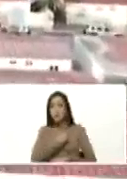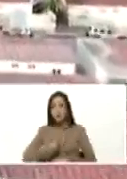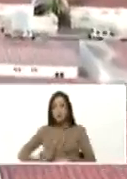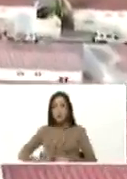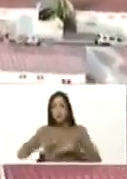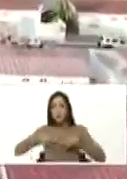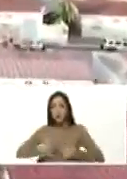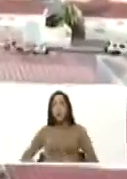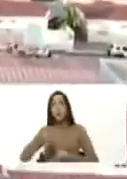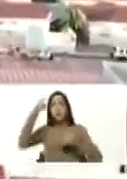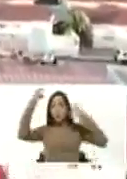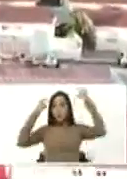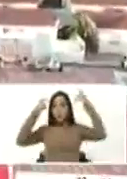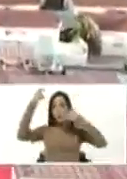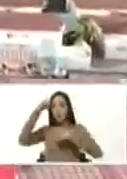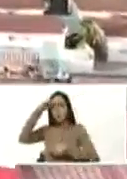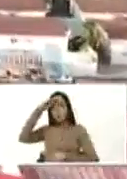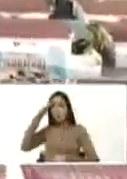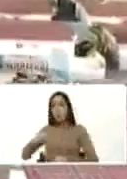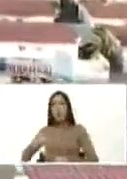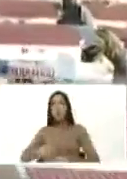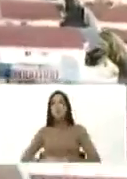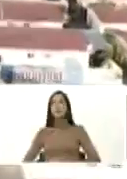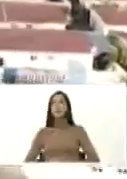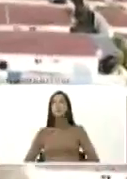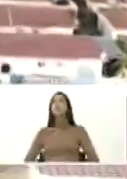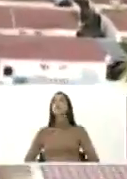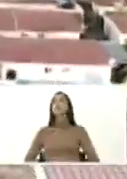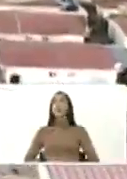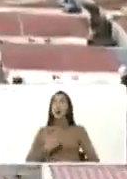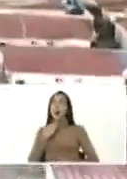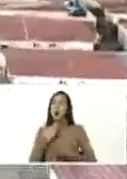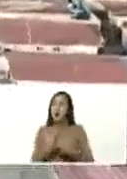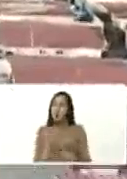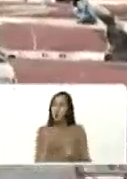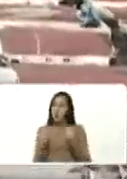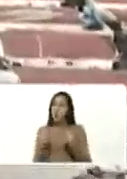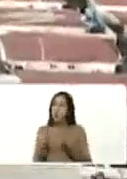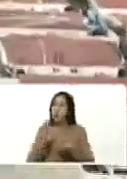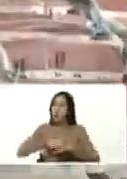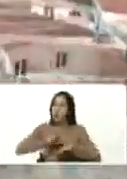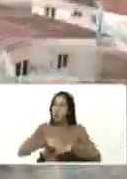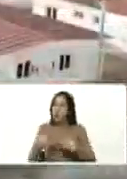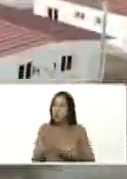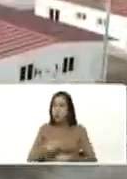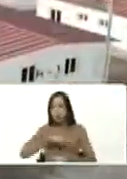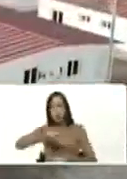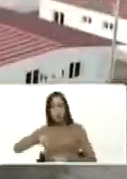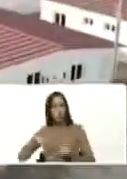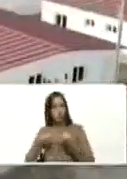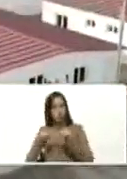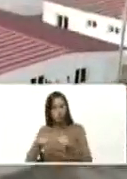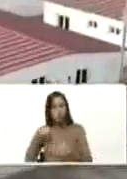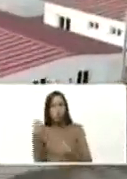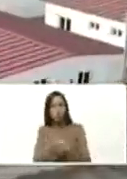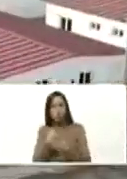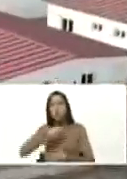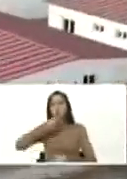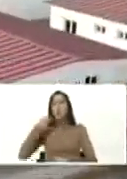Chávez, hijo de nuestro comandante. Agradezco grandemente, presidente, porque nosotros nos hemos mantenido en la lucha como